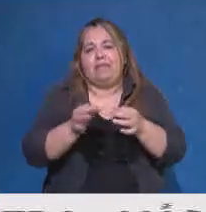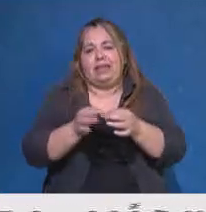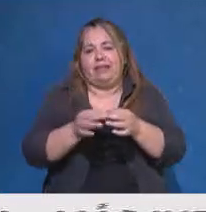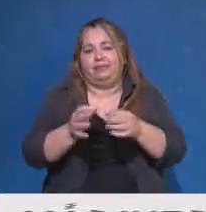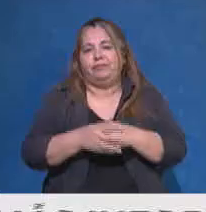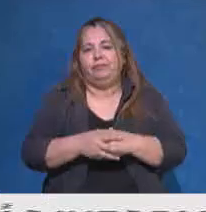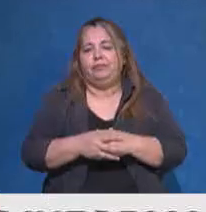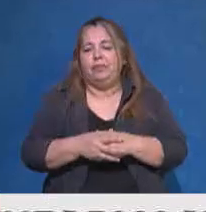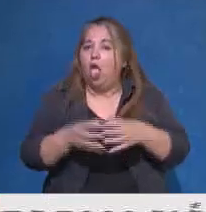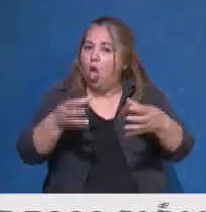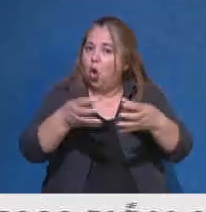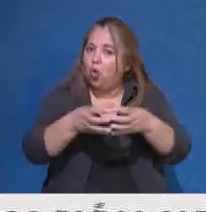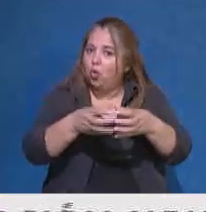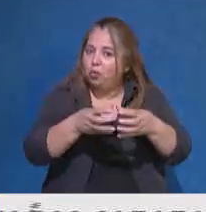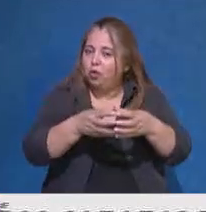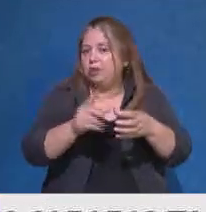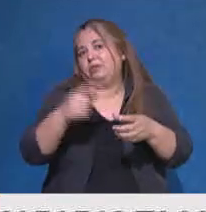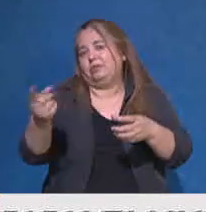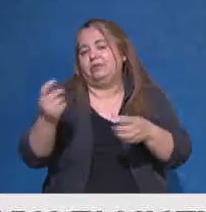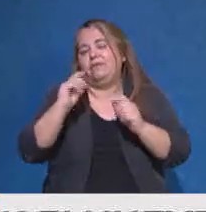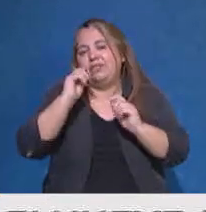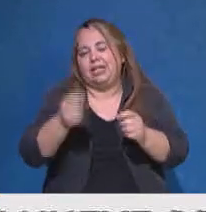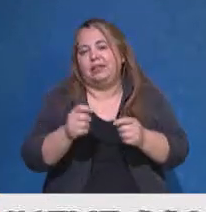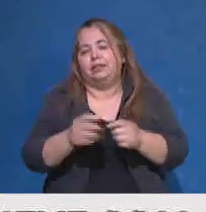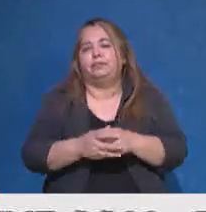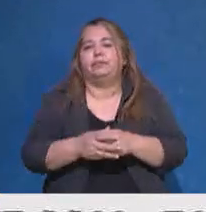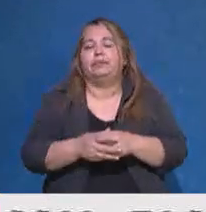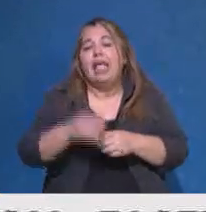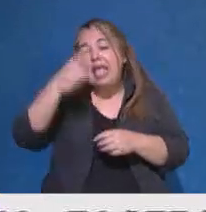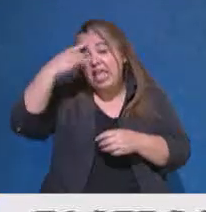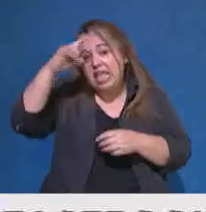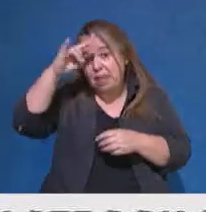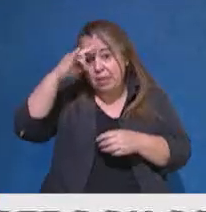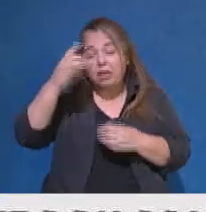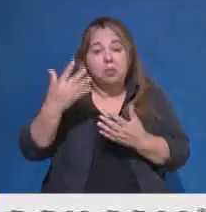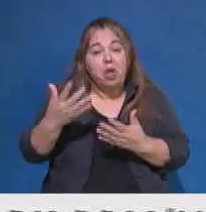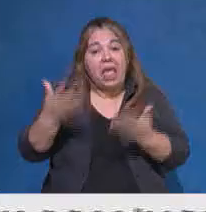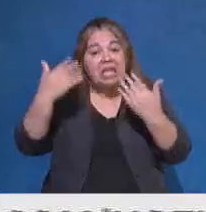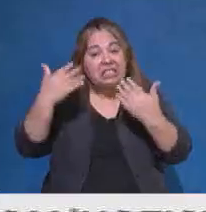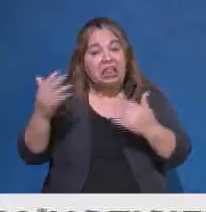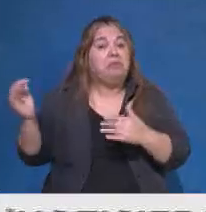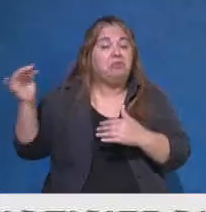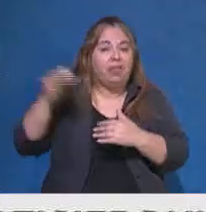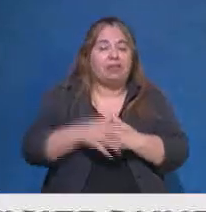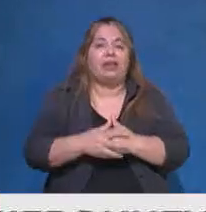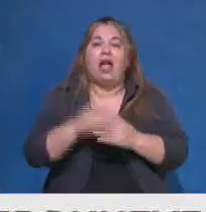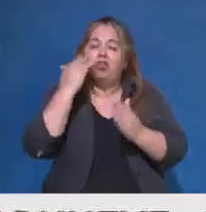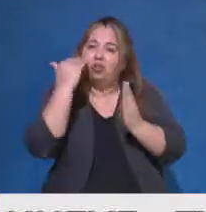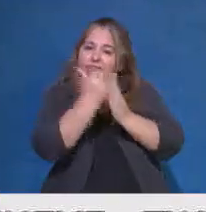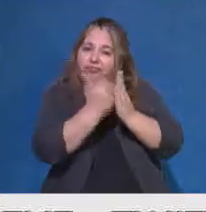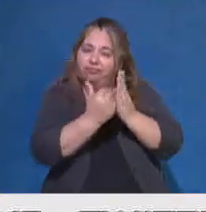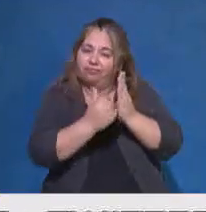visitante. Claro, los rojos de Avellaneda, los hinchas de Independiente, van a poder estar presentes. Y este es el dato, esta es la información para que